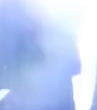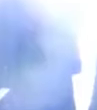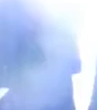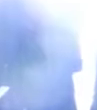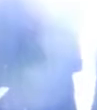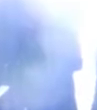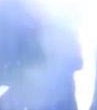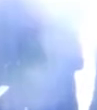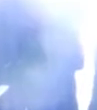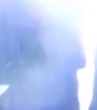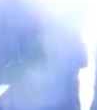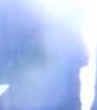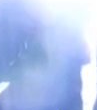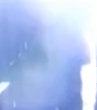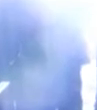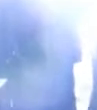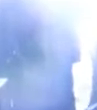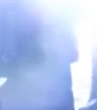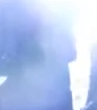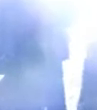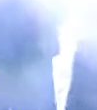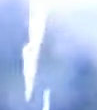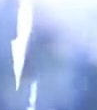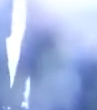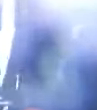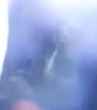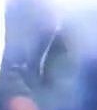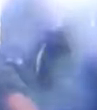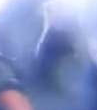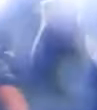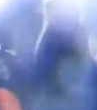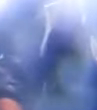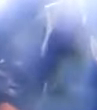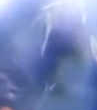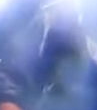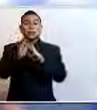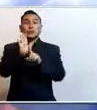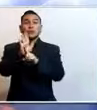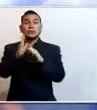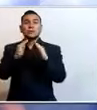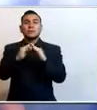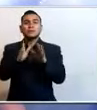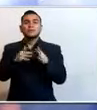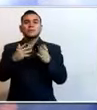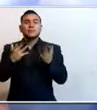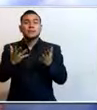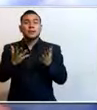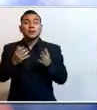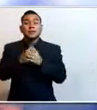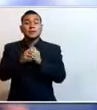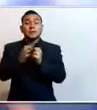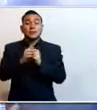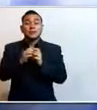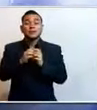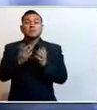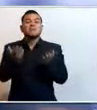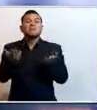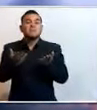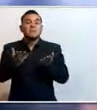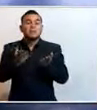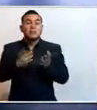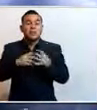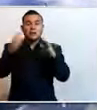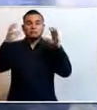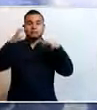Afectaciones en las viviendas, los daños en las infraestructuras de sus viviendas por el paso de la tormenta